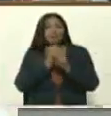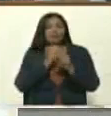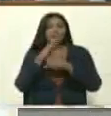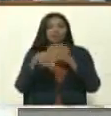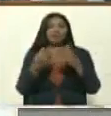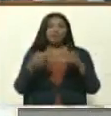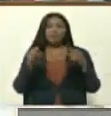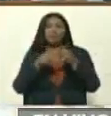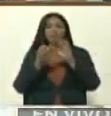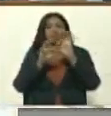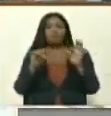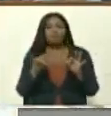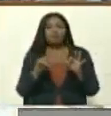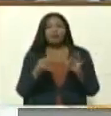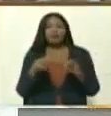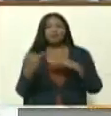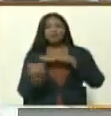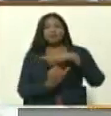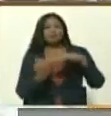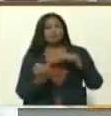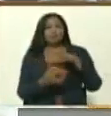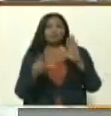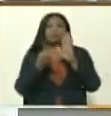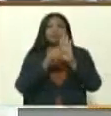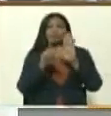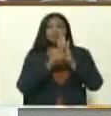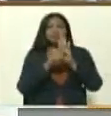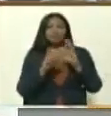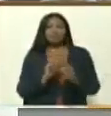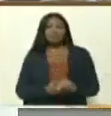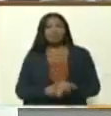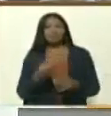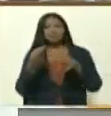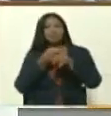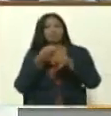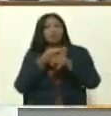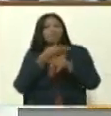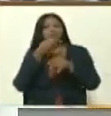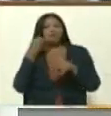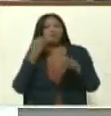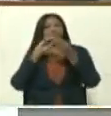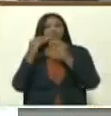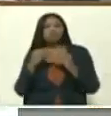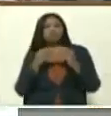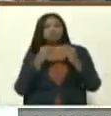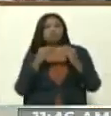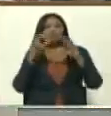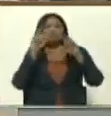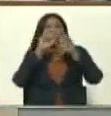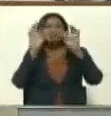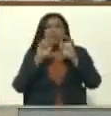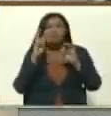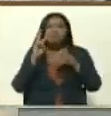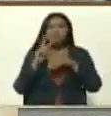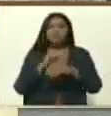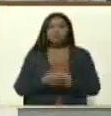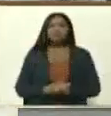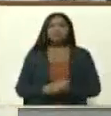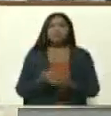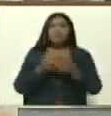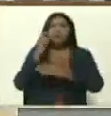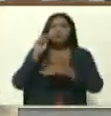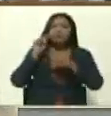en mano, con la constitución, con la ley, busca mejorar su experticia. Pero más allá de ello, yo